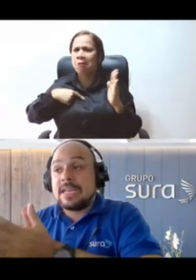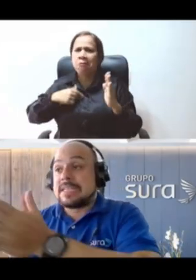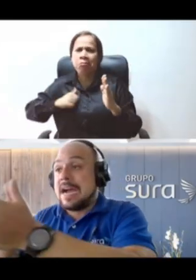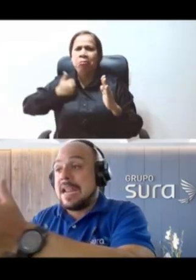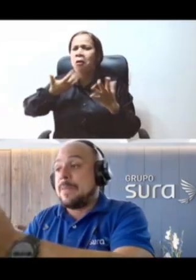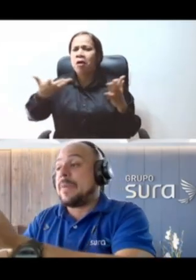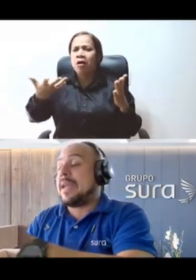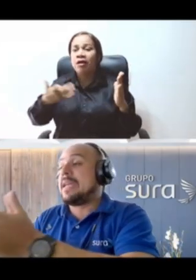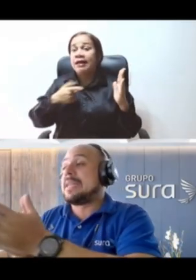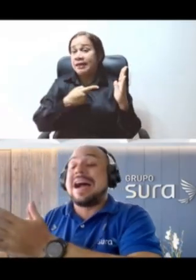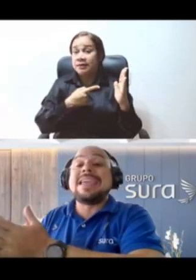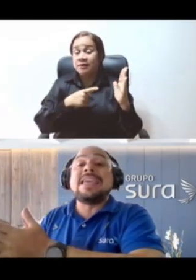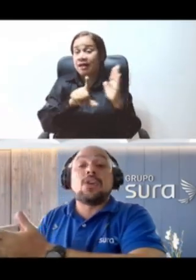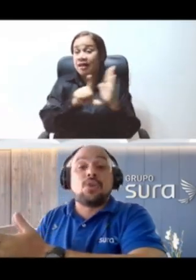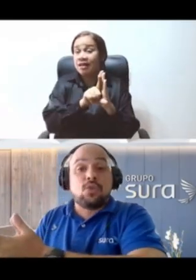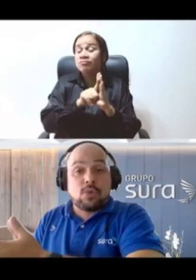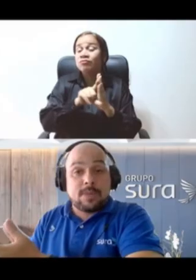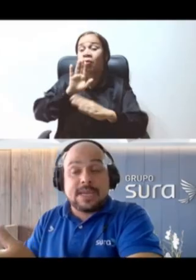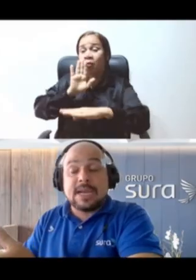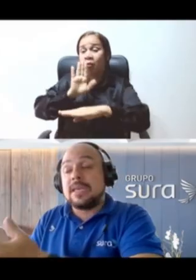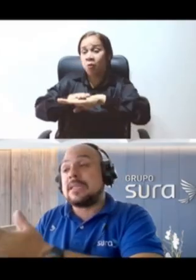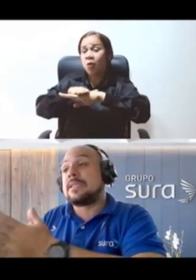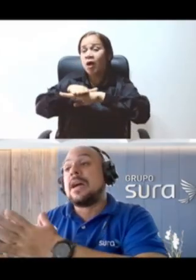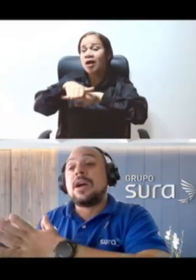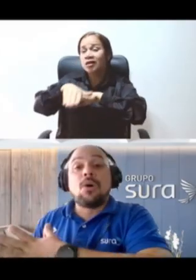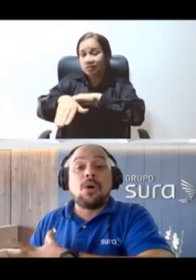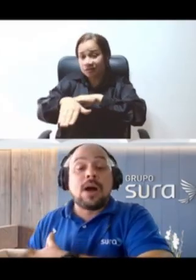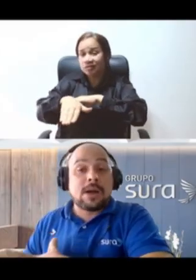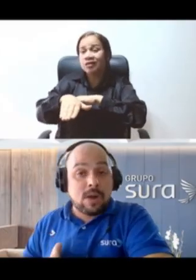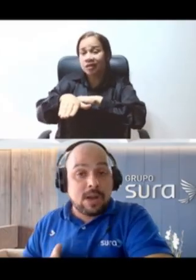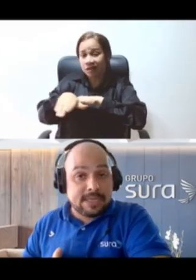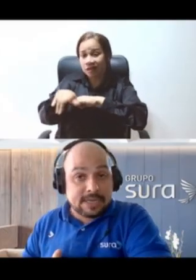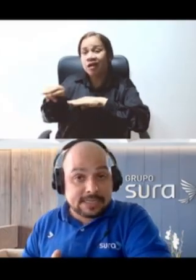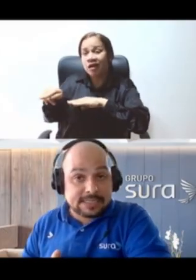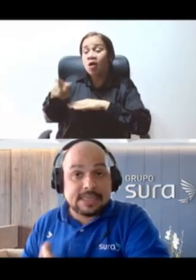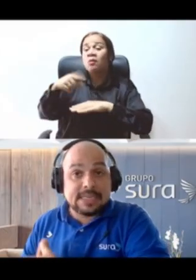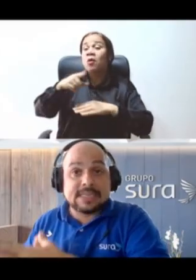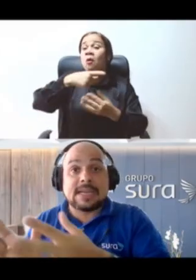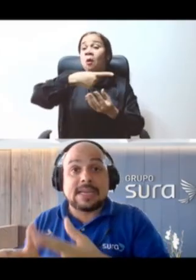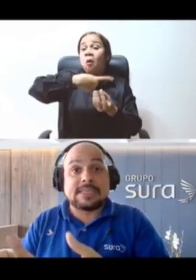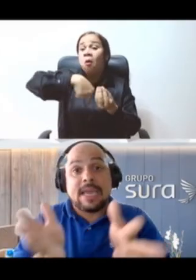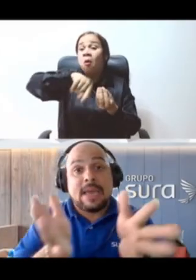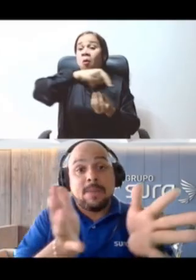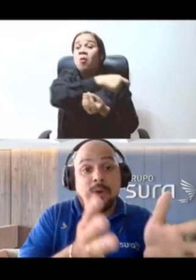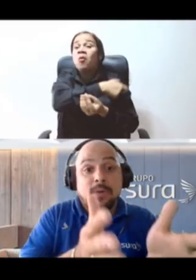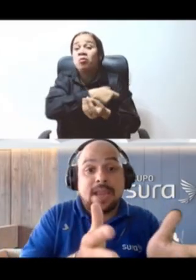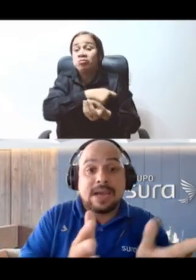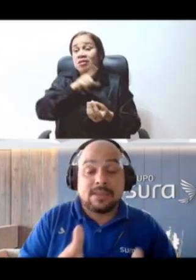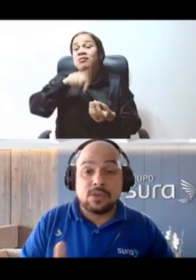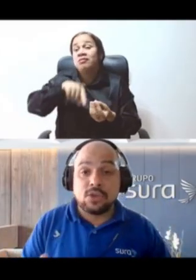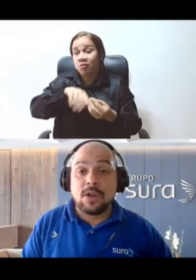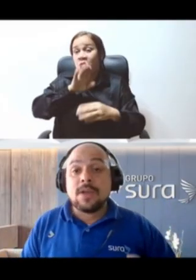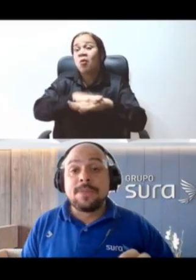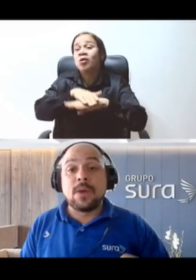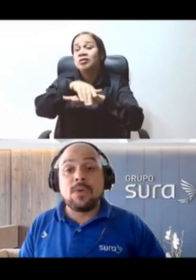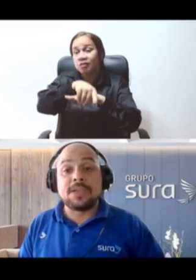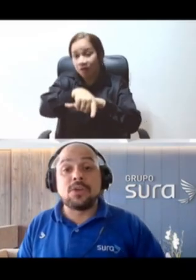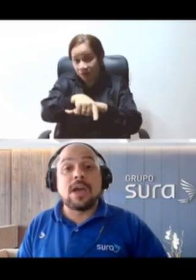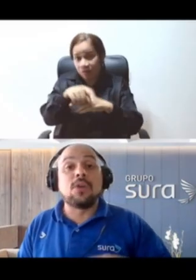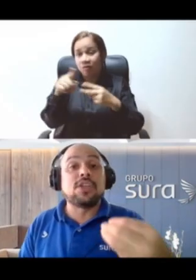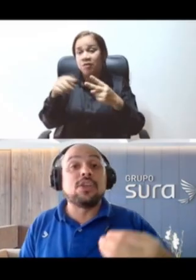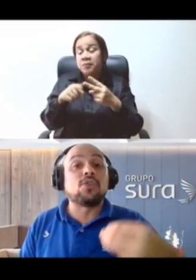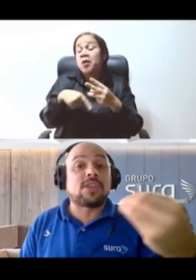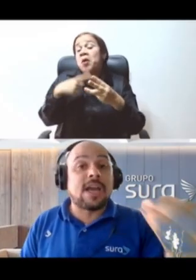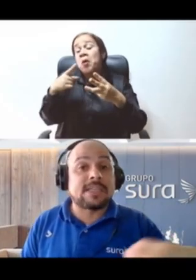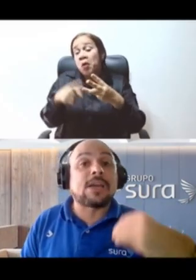traer consecuencias a la empresa, incluso al brigadista o a cualquier rescatista que esté en pro de la atención de